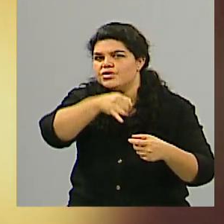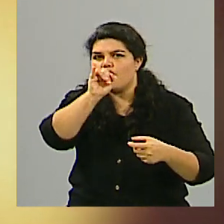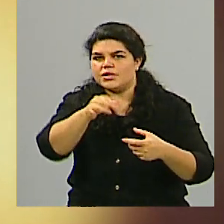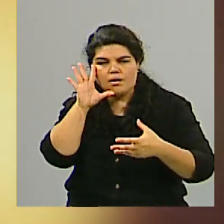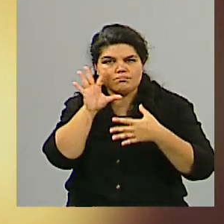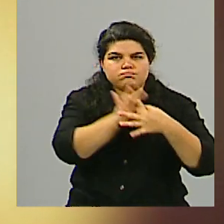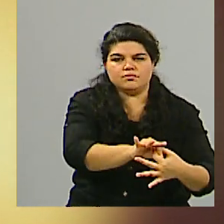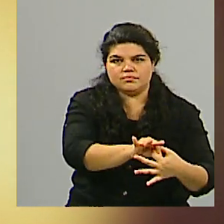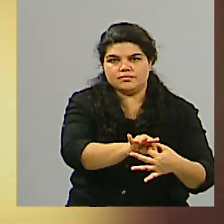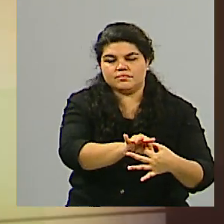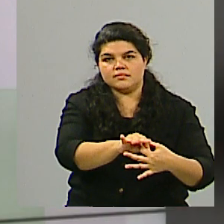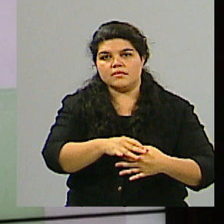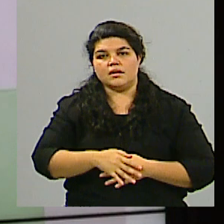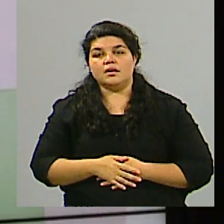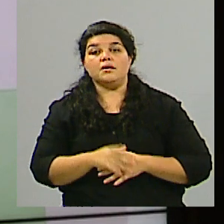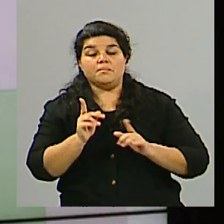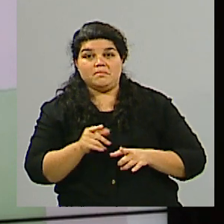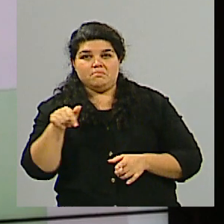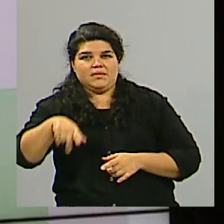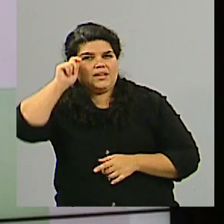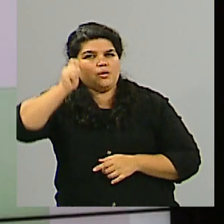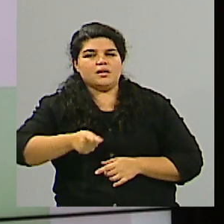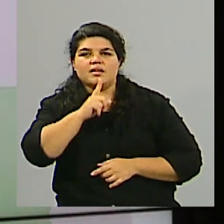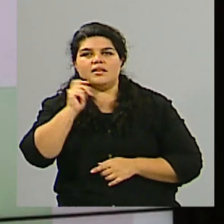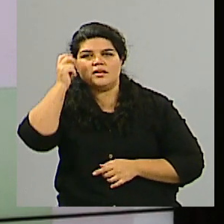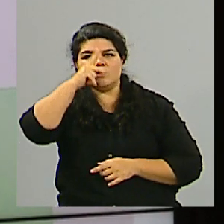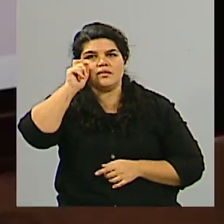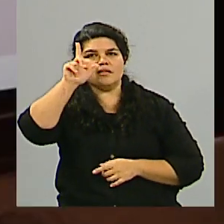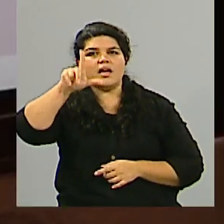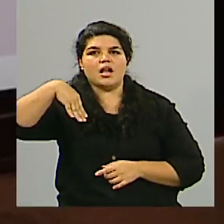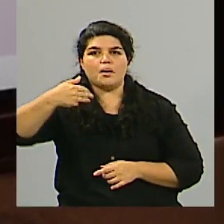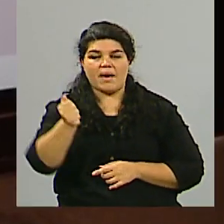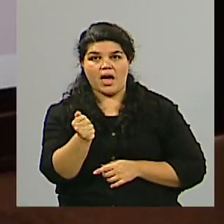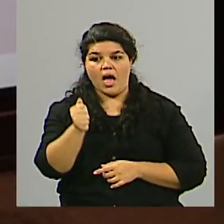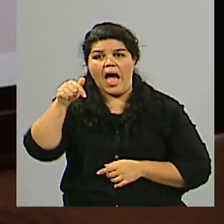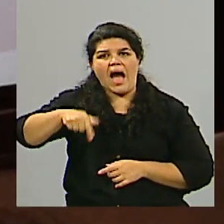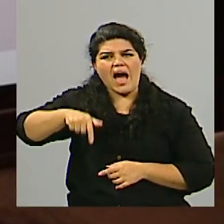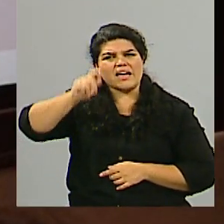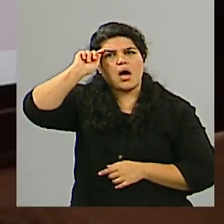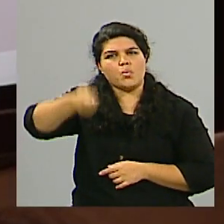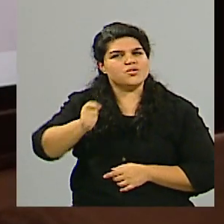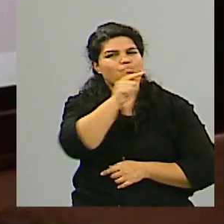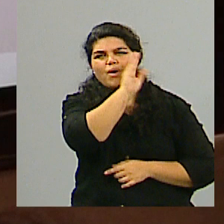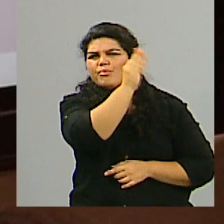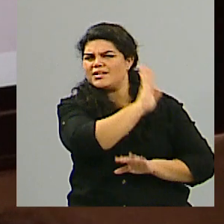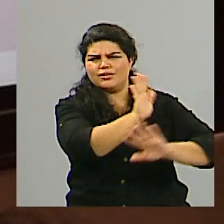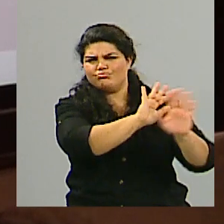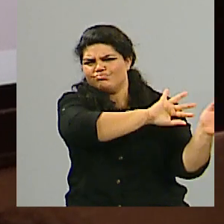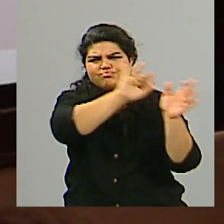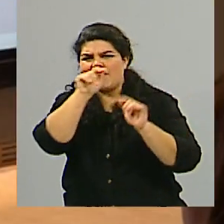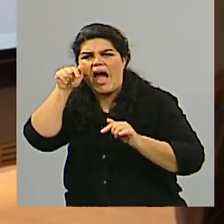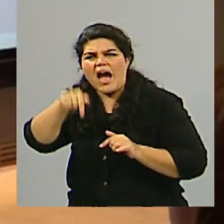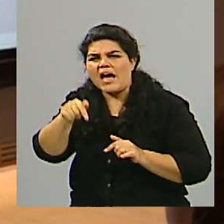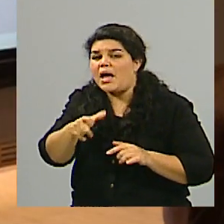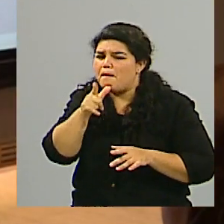esta causa, la causa de Telma Fardín hubiese sido enjuiciada en nuestro país con esta ley que obliga